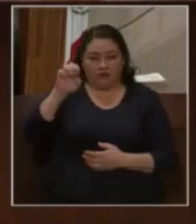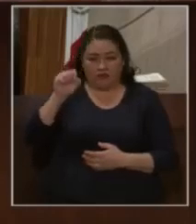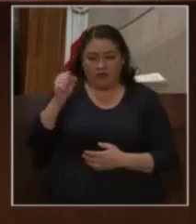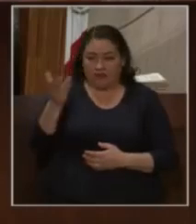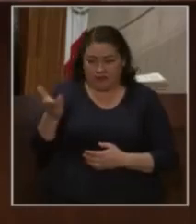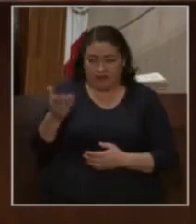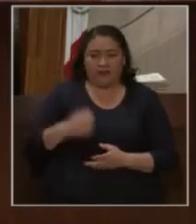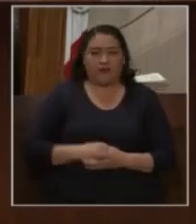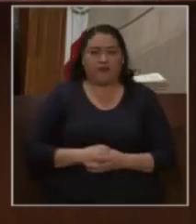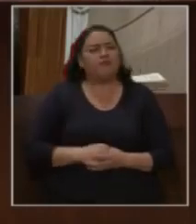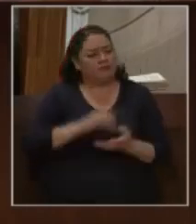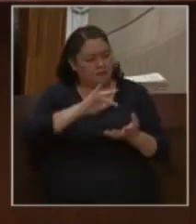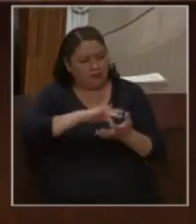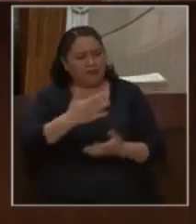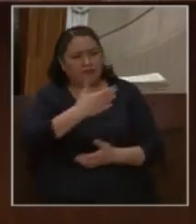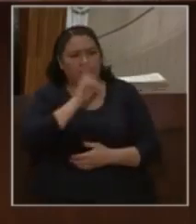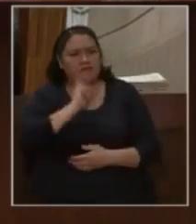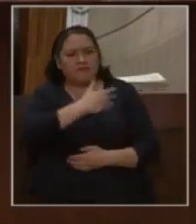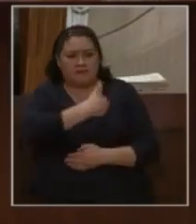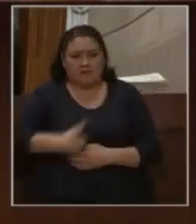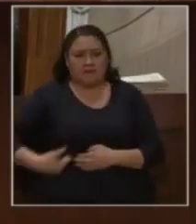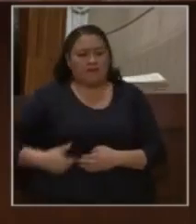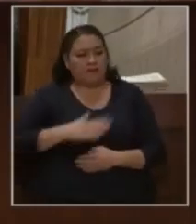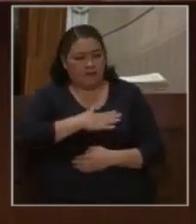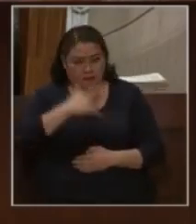Barrera. Gracias, Presidenta. Muy buenas noches.